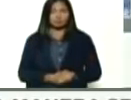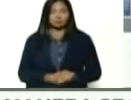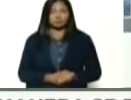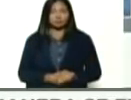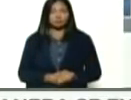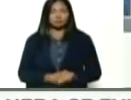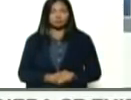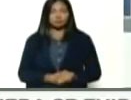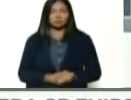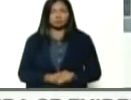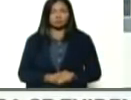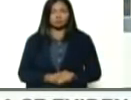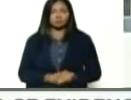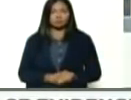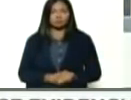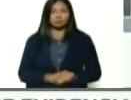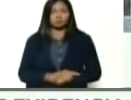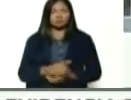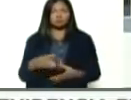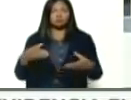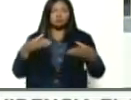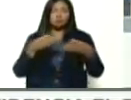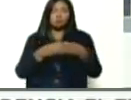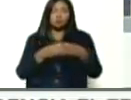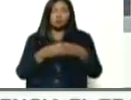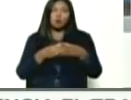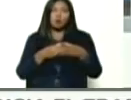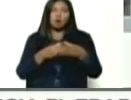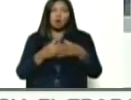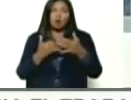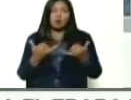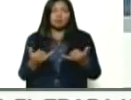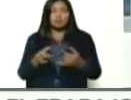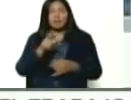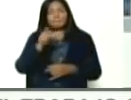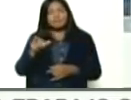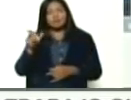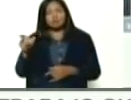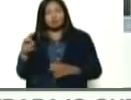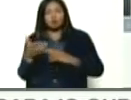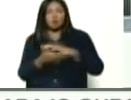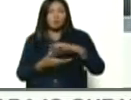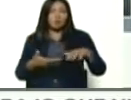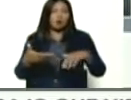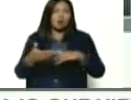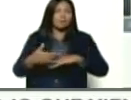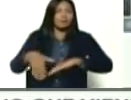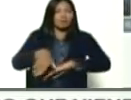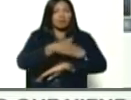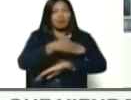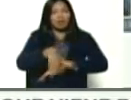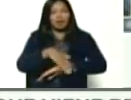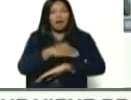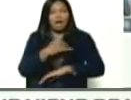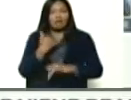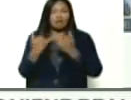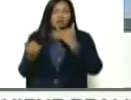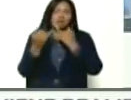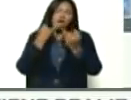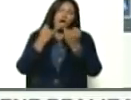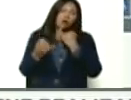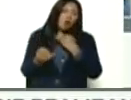un sector d personas con problemas de calle de alcoholismo de